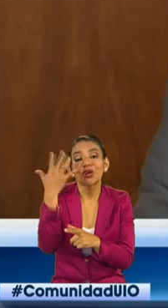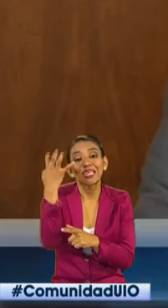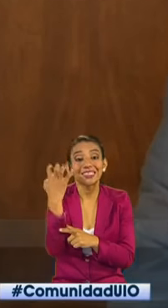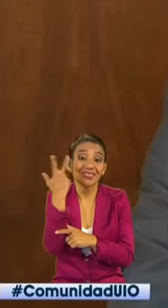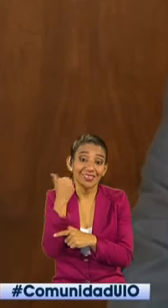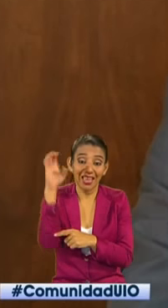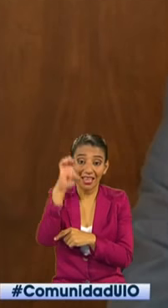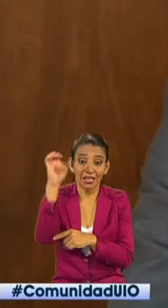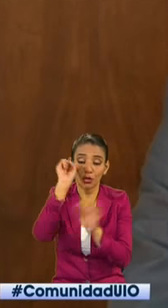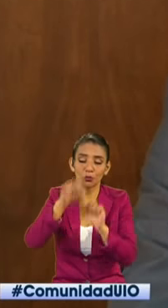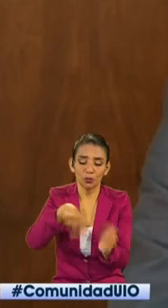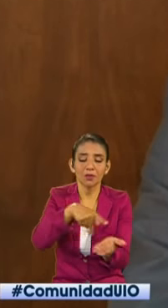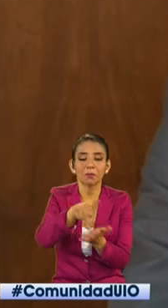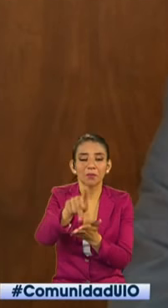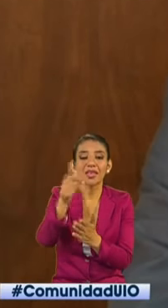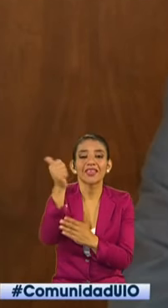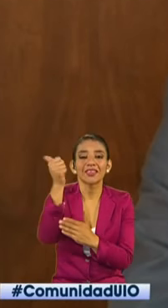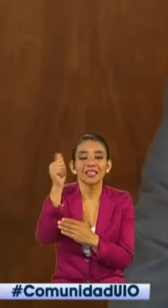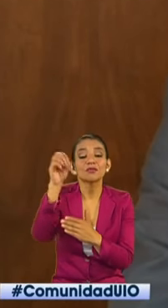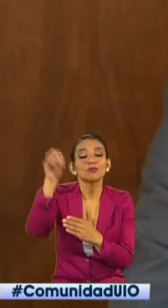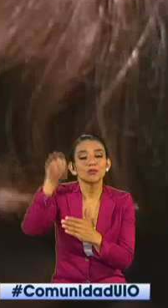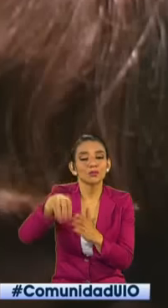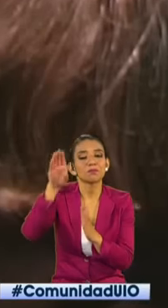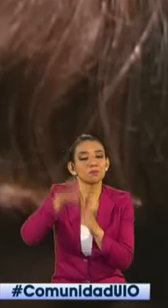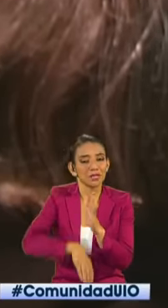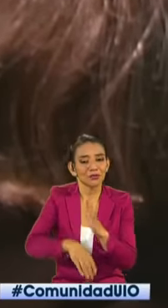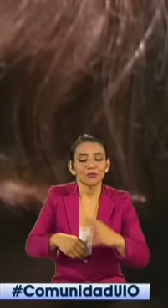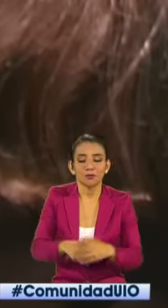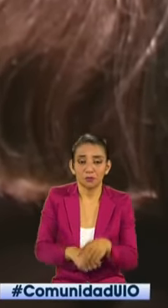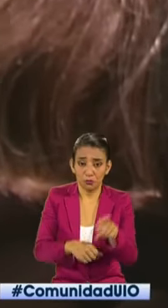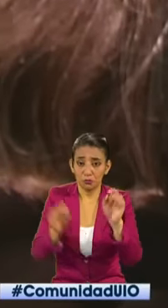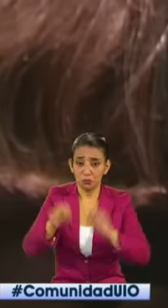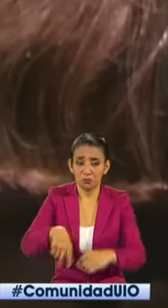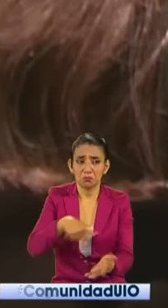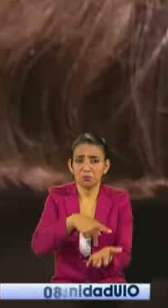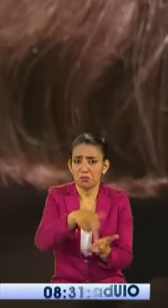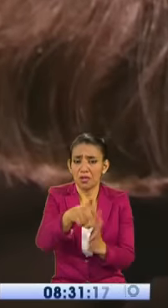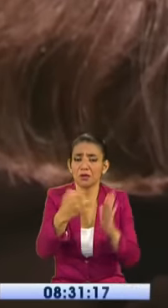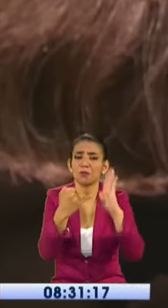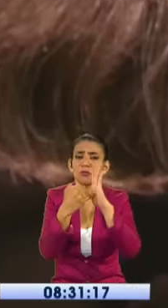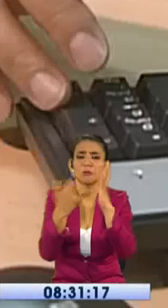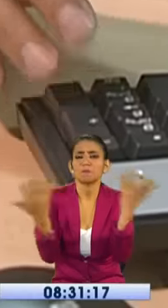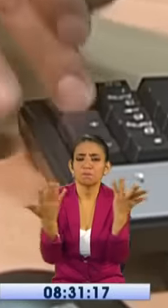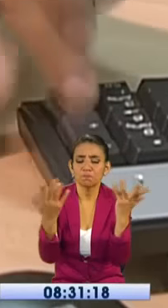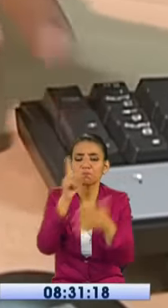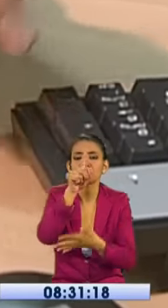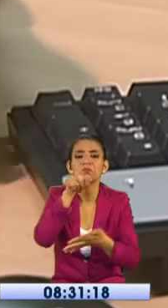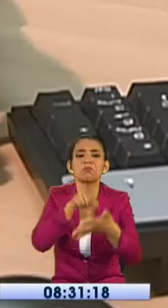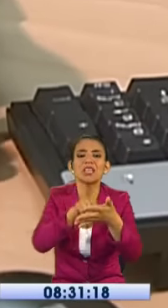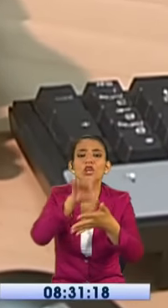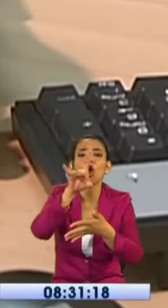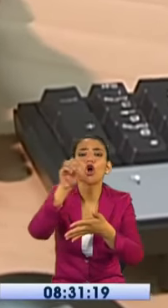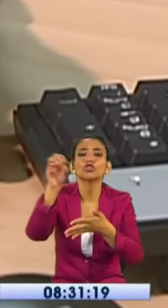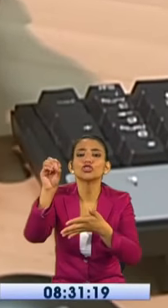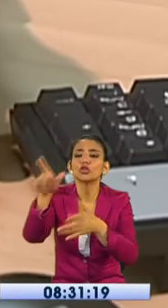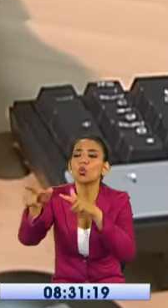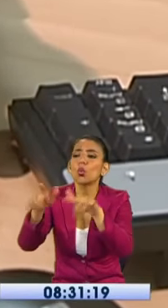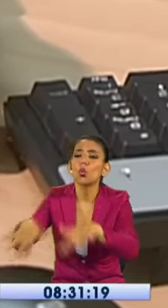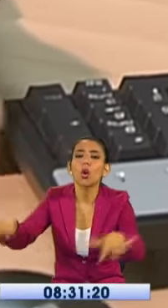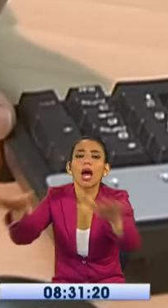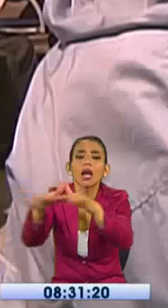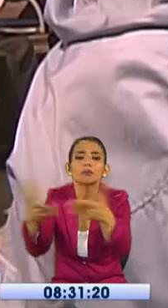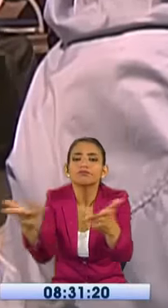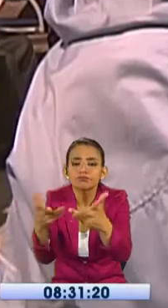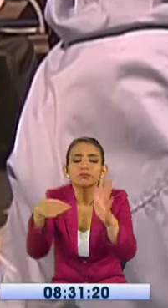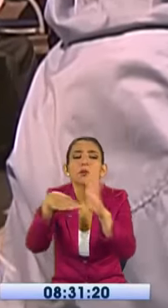descuento posible, que es del 10% al momento de hacer su pago. Usted podrá realizar el pago de los impuestos en 1.874 puntos entre